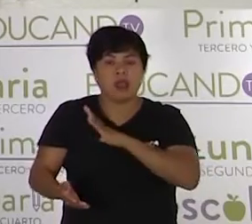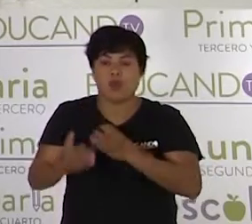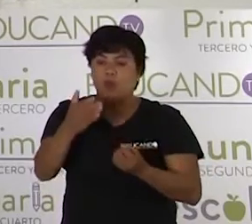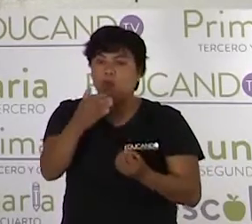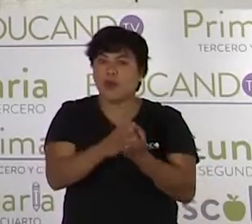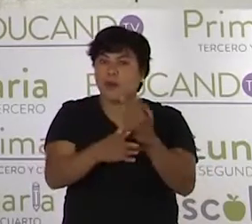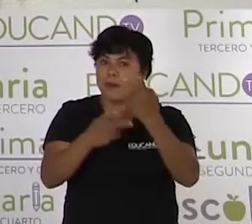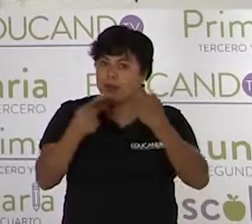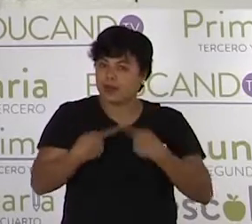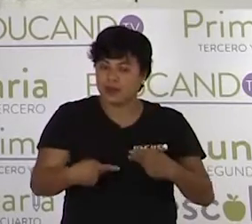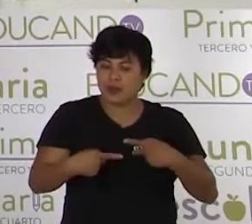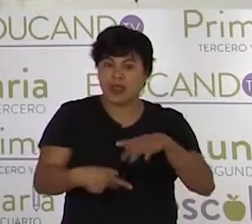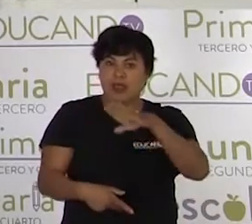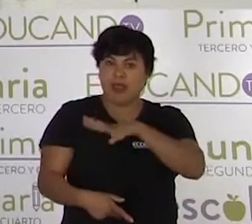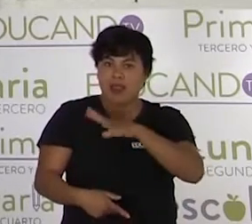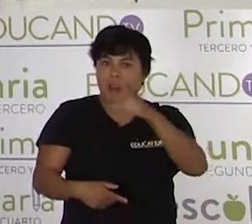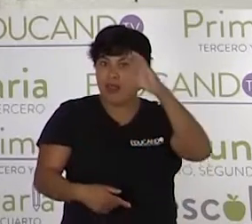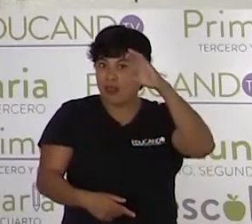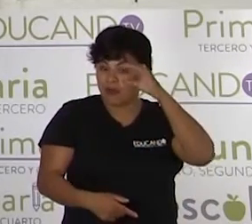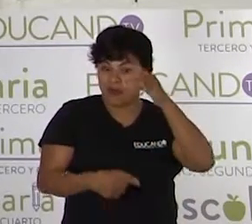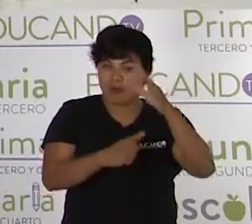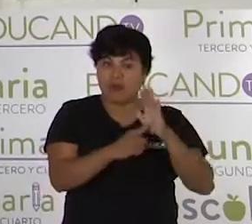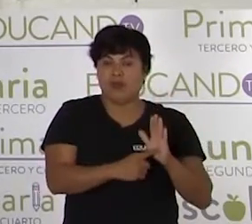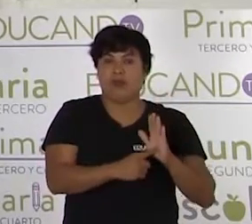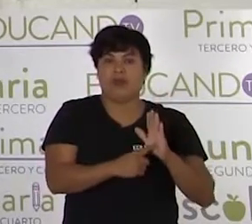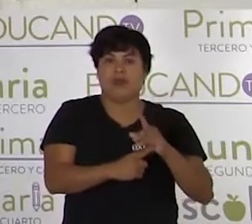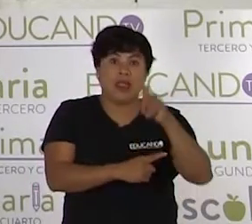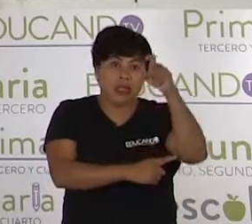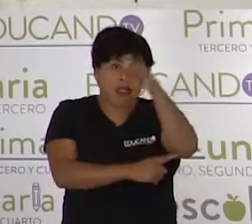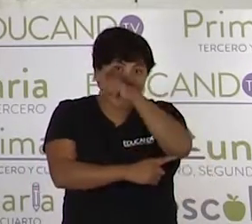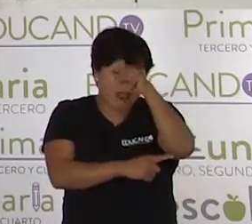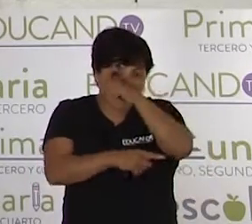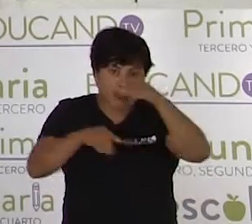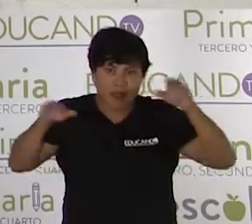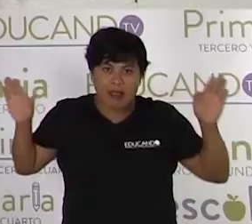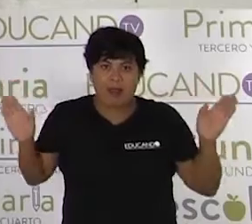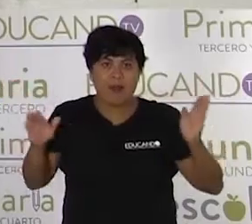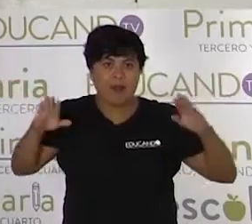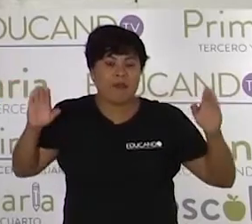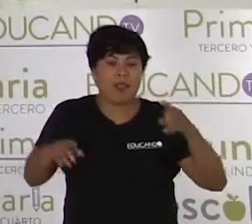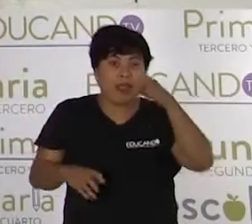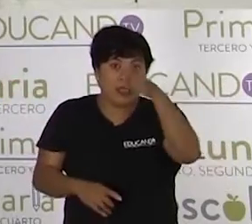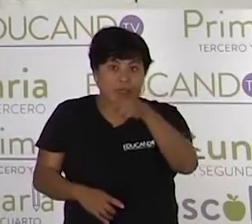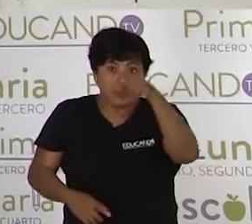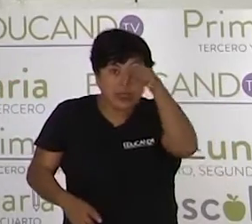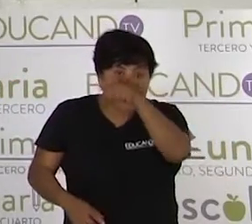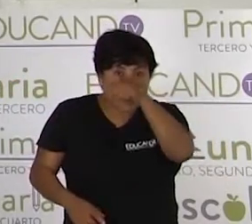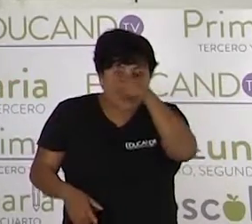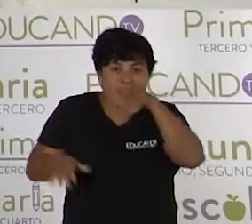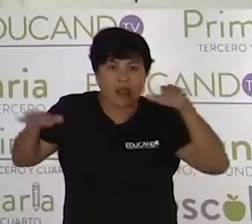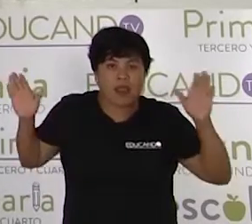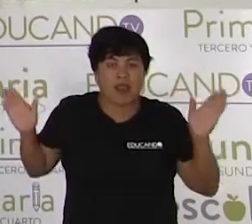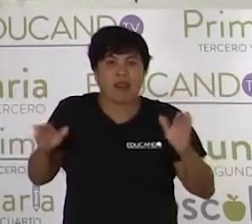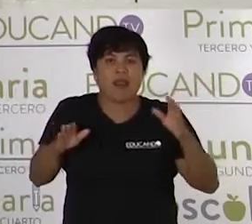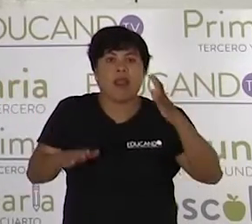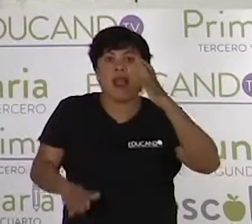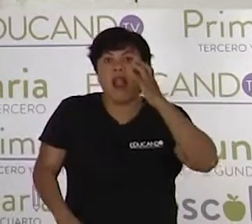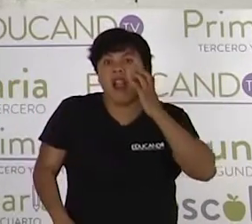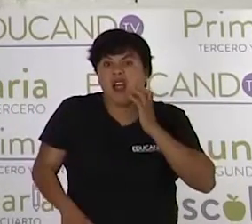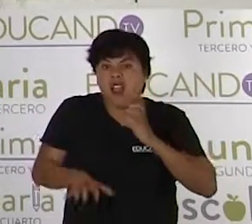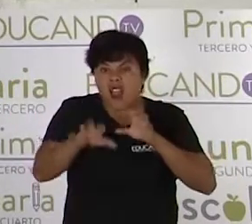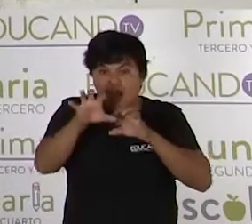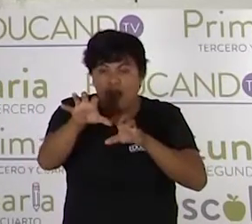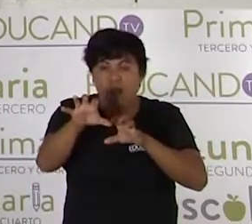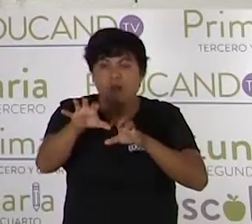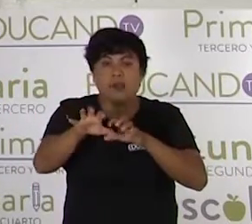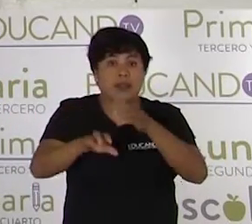nuevo personaje en las ilustraciones, el águila. Tenemos al águila, al león